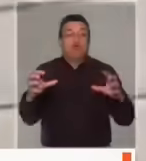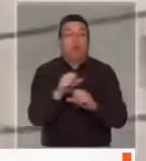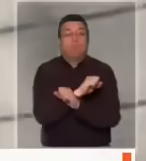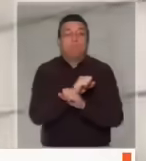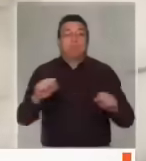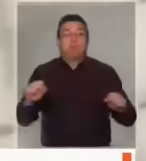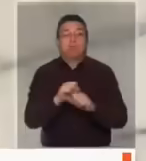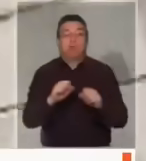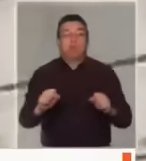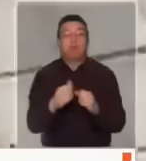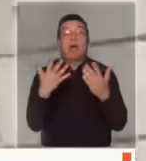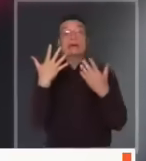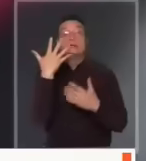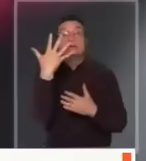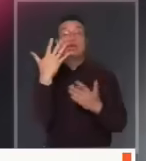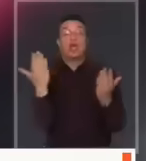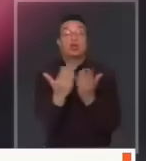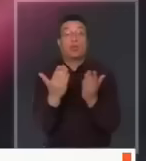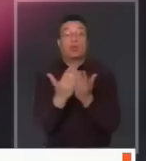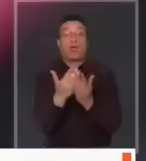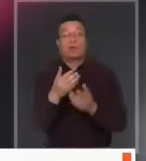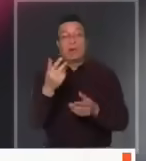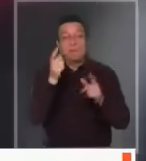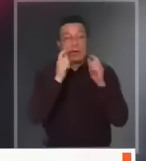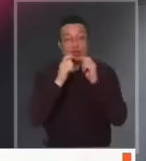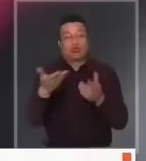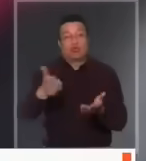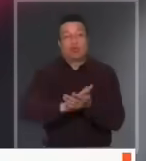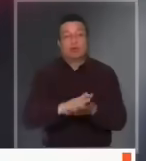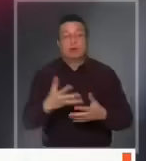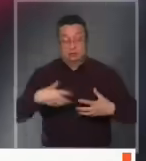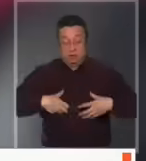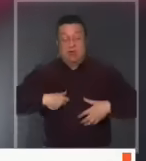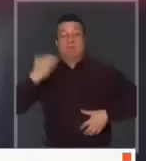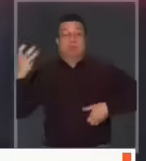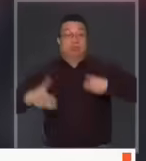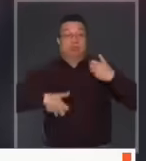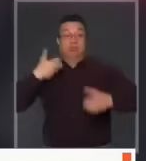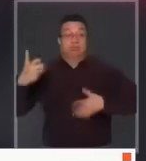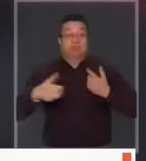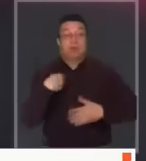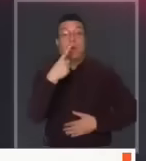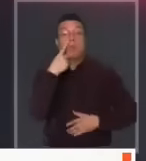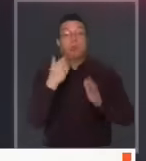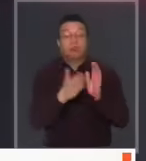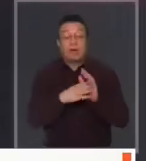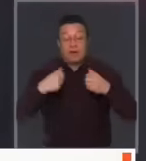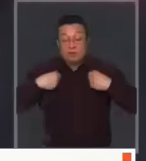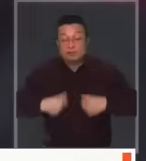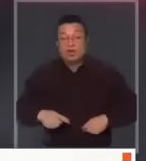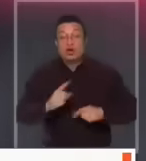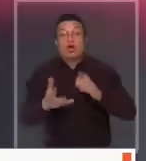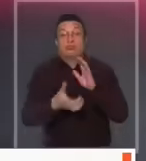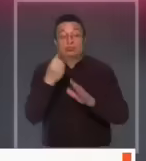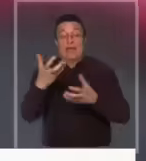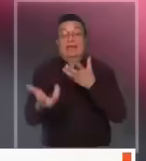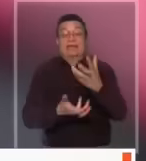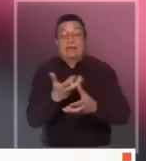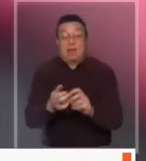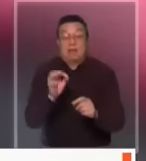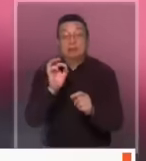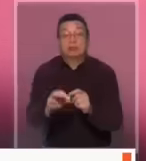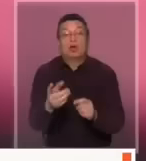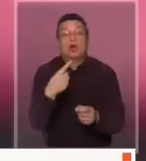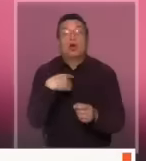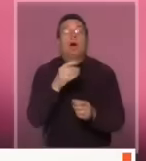dejó a 5 alumnos en riesgo vital. Para sacarse la ropa y que no quede evidencia del overol, todo eso lo iban a quemar. Un chistoso prendió